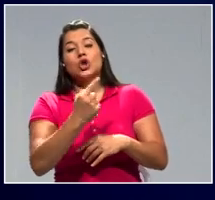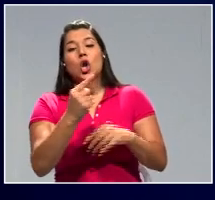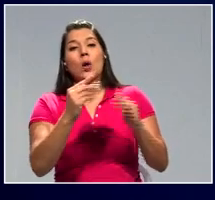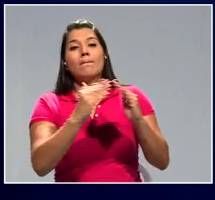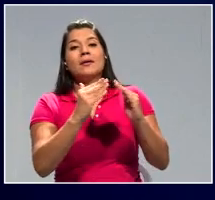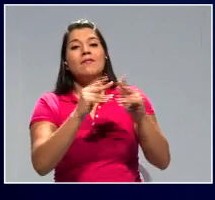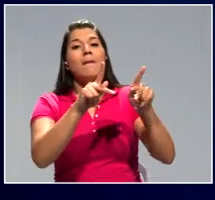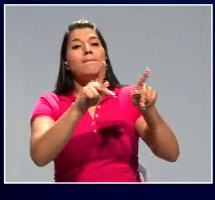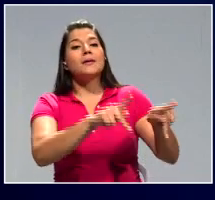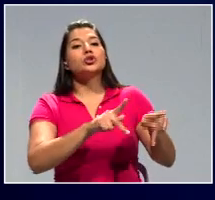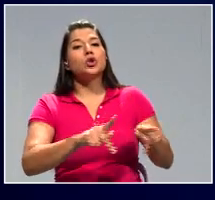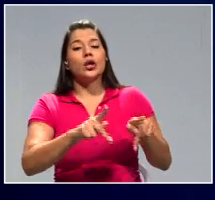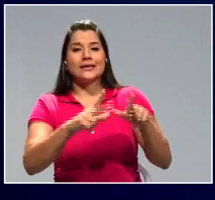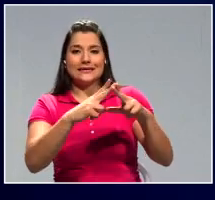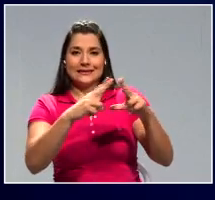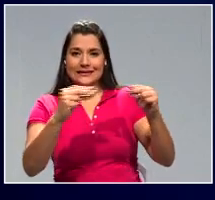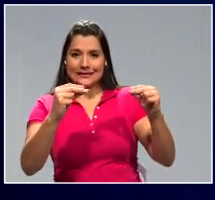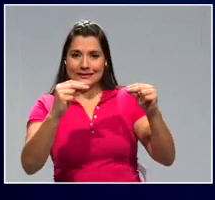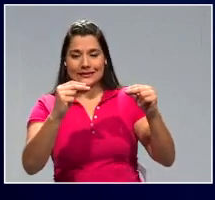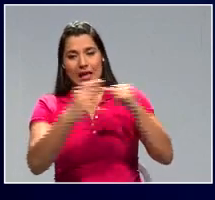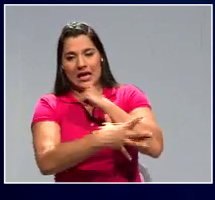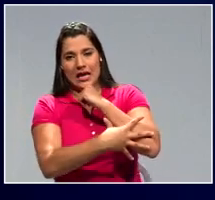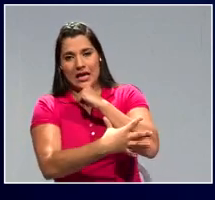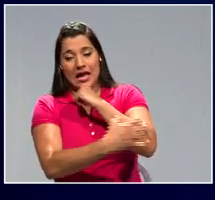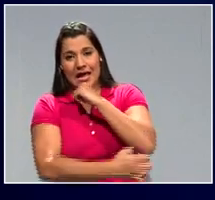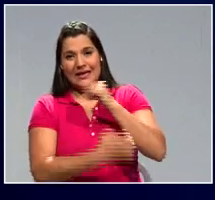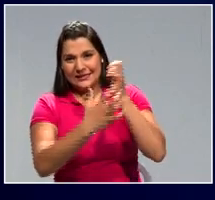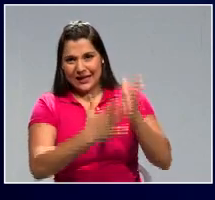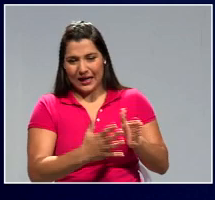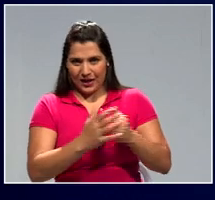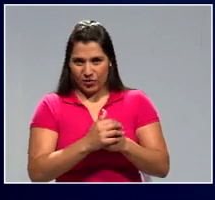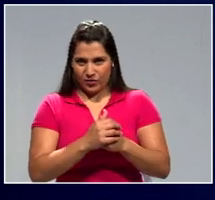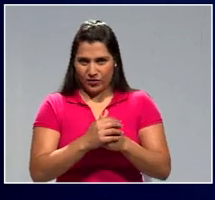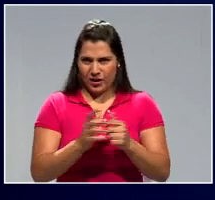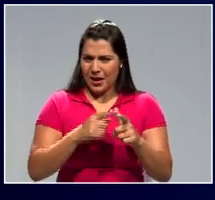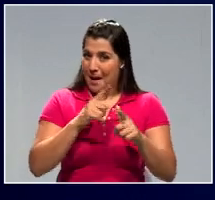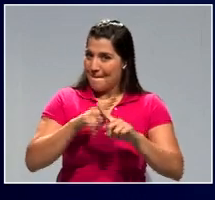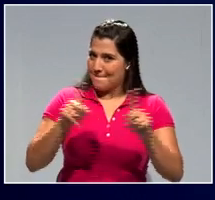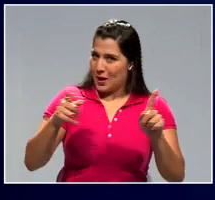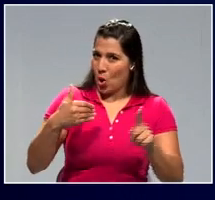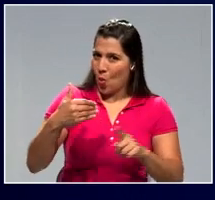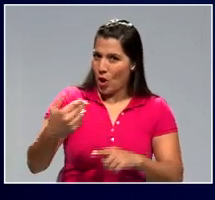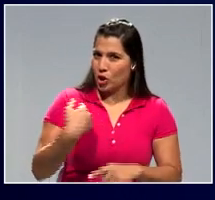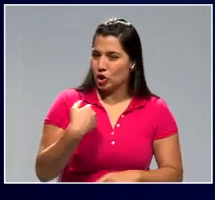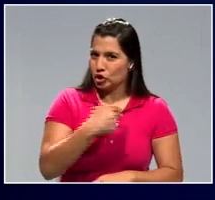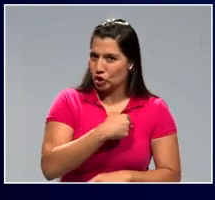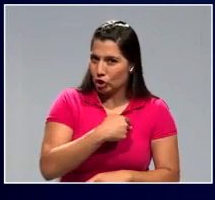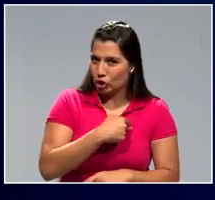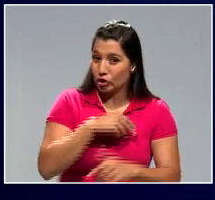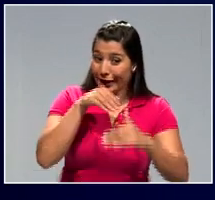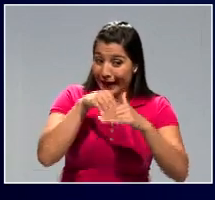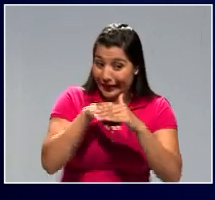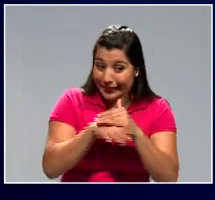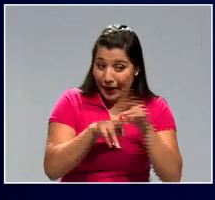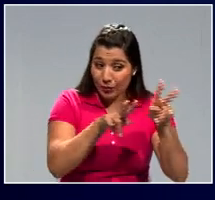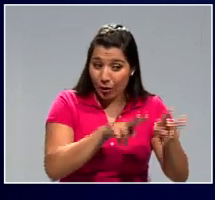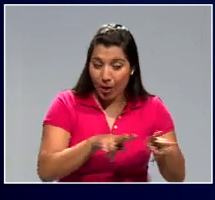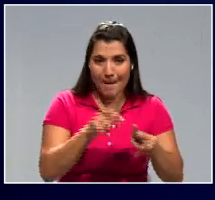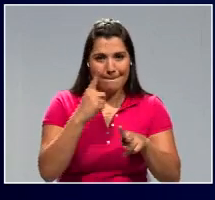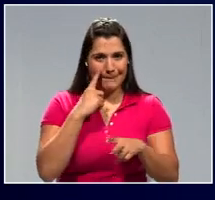precarios, por los asentamientos informales, lo que ve es que son ciudadanos, son personas, son